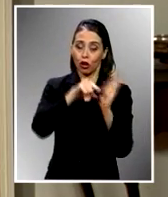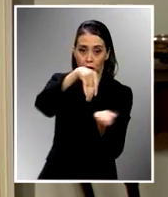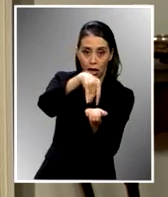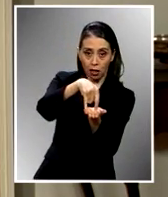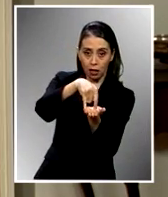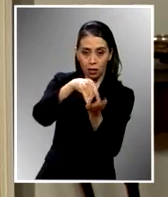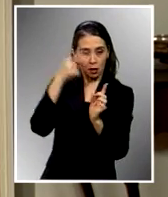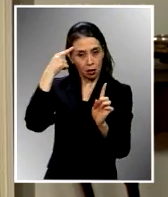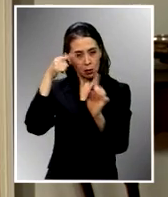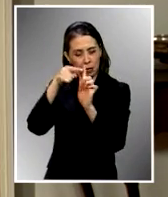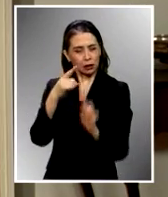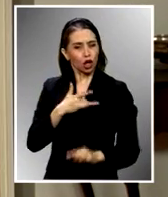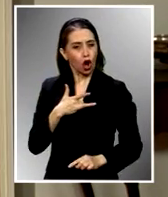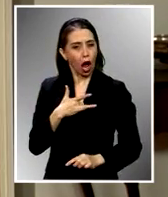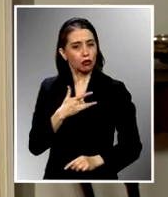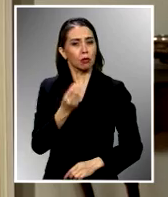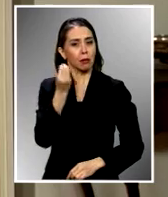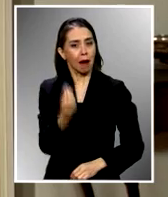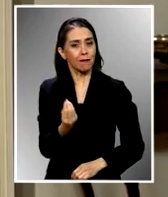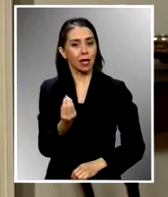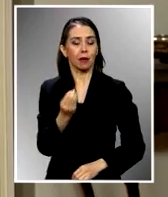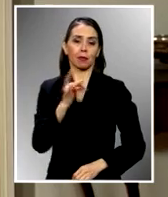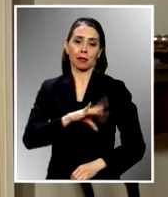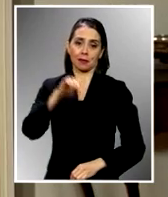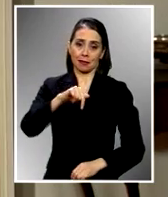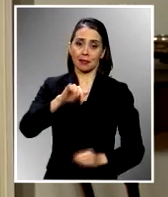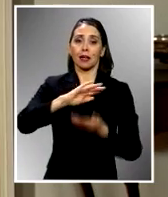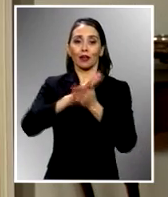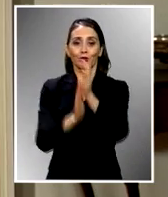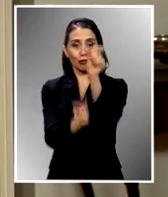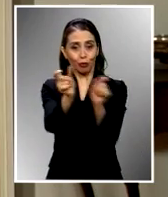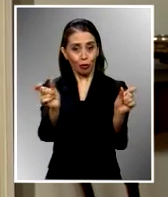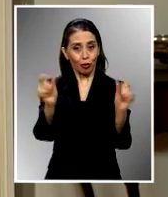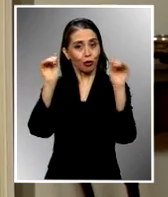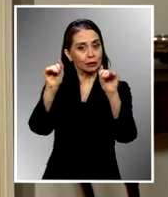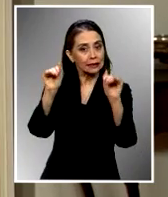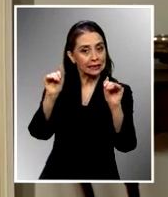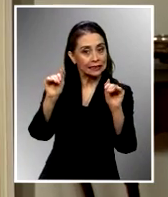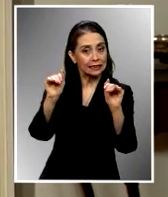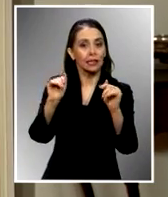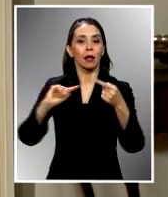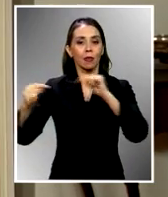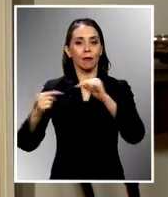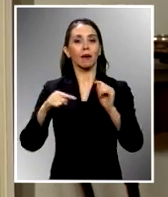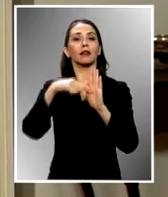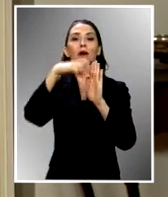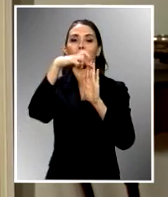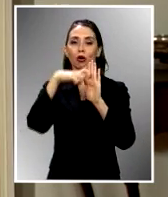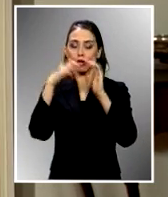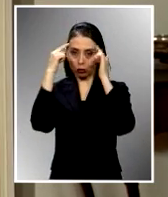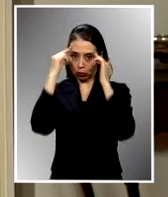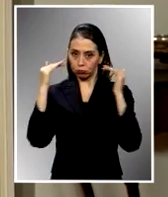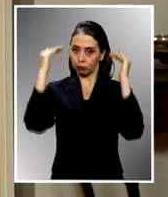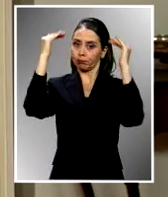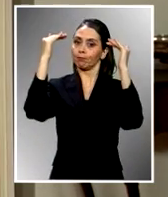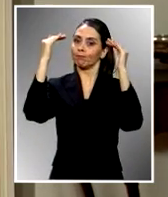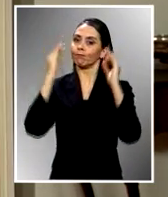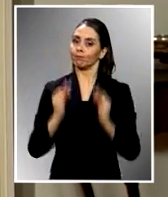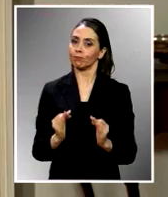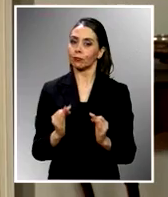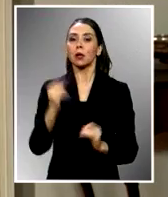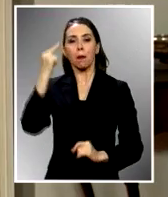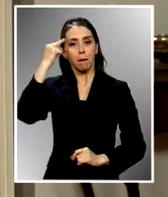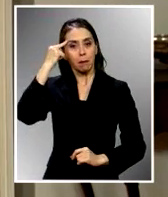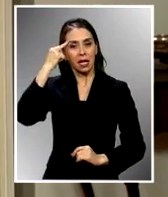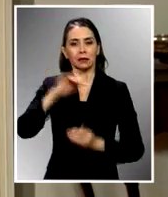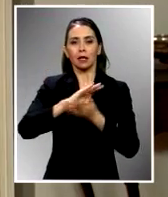mente y el corazón puesto en el bien de nuestro país llamo a todos los actores a debatir este proyecto con la altura de miras que corresponde